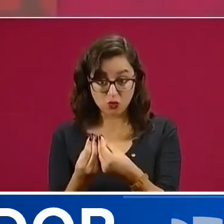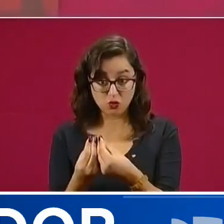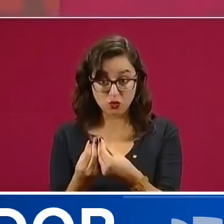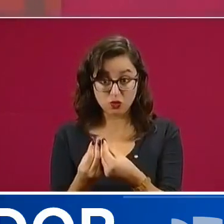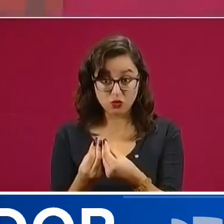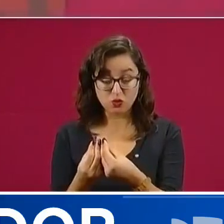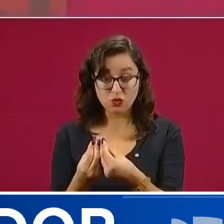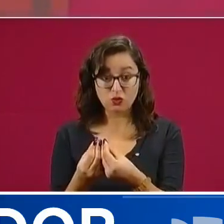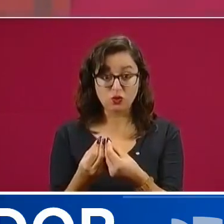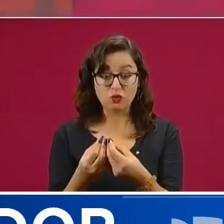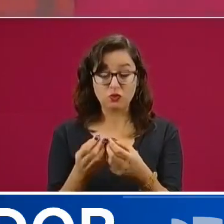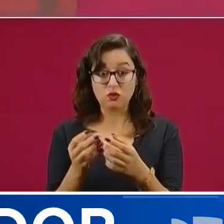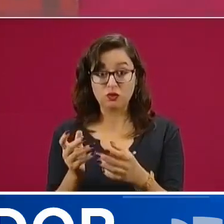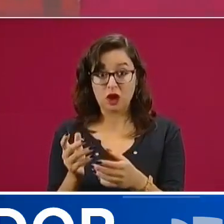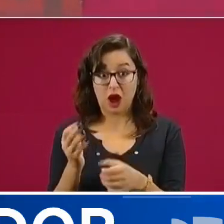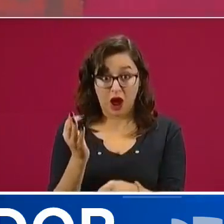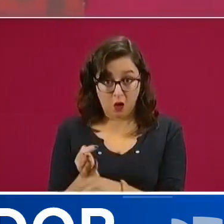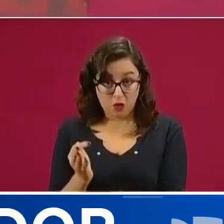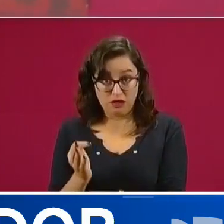en el gobierno,